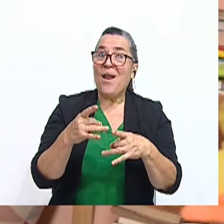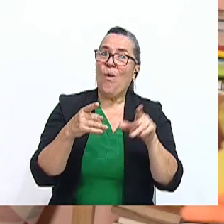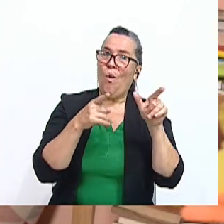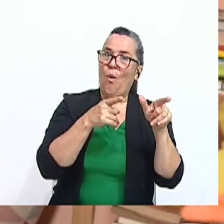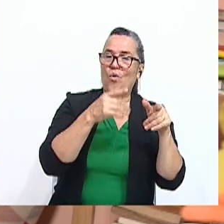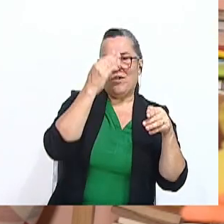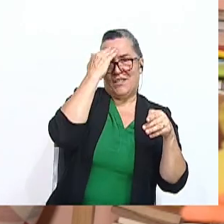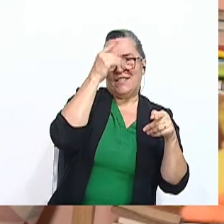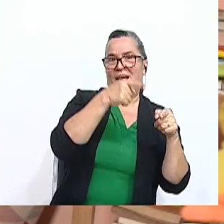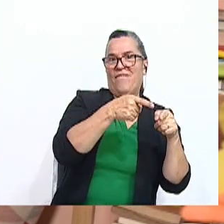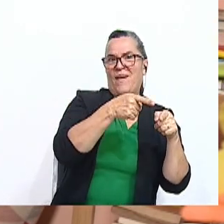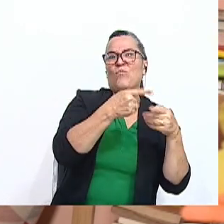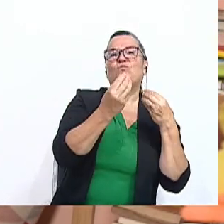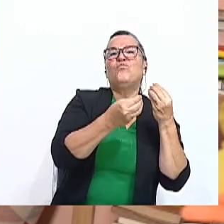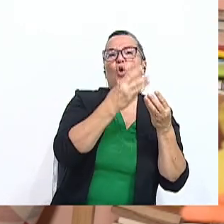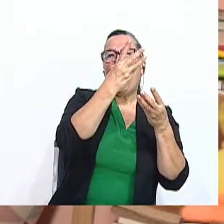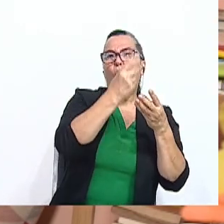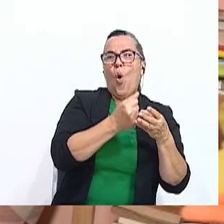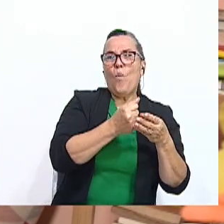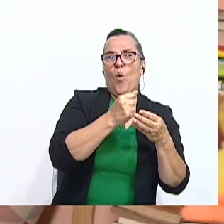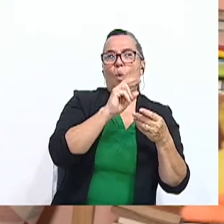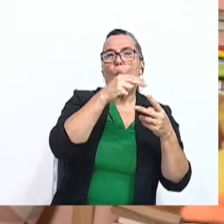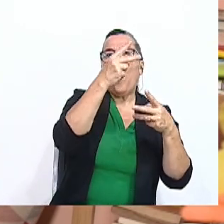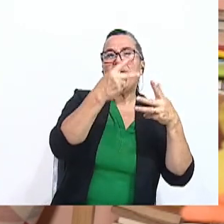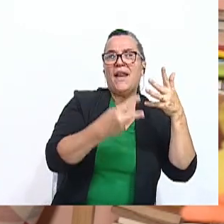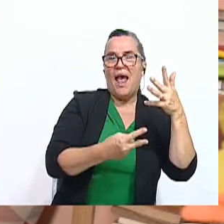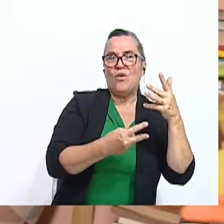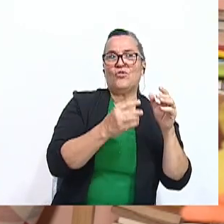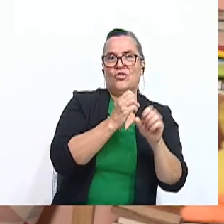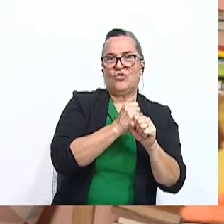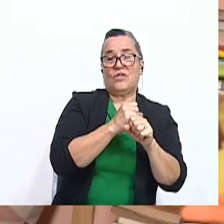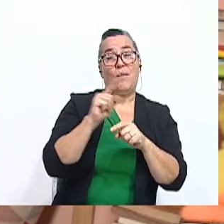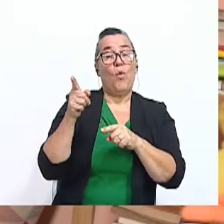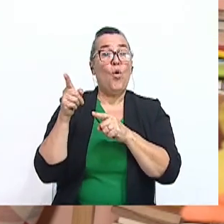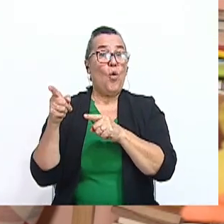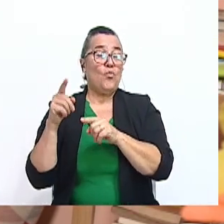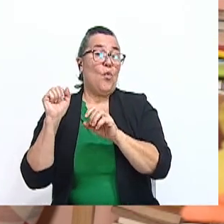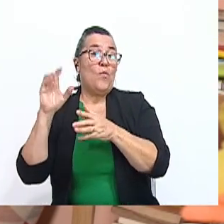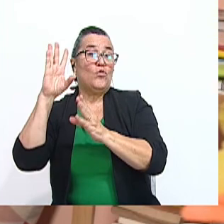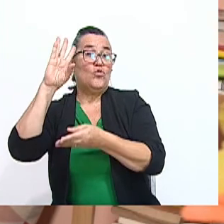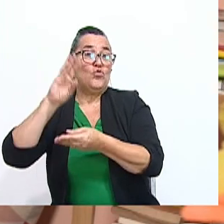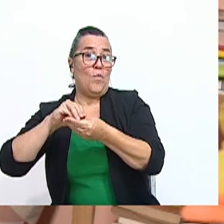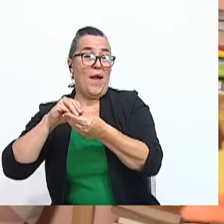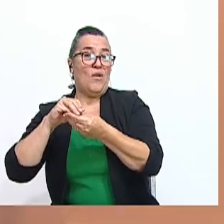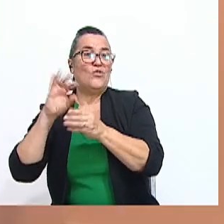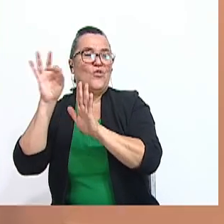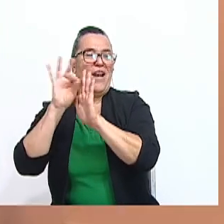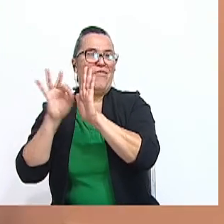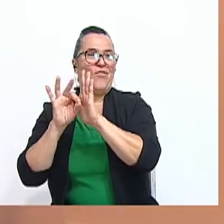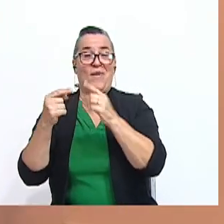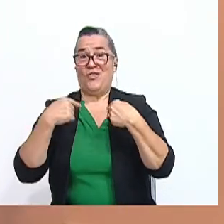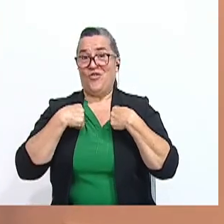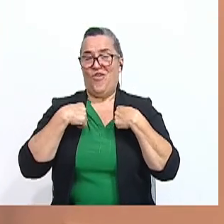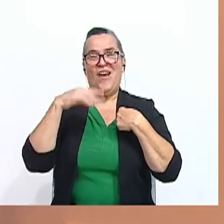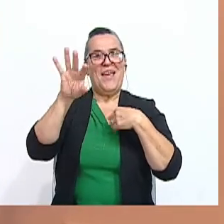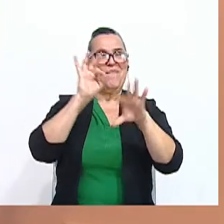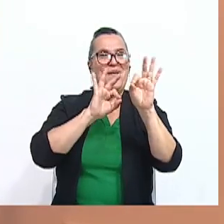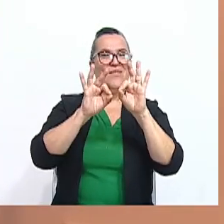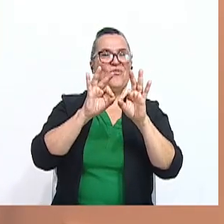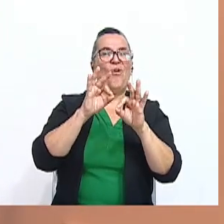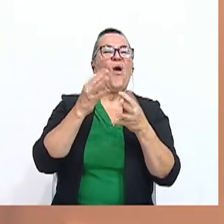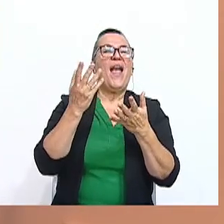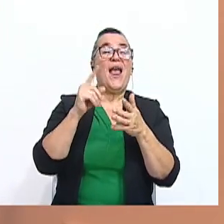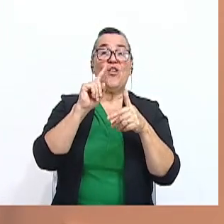ya sabemos cómo calcular números cuadrados perfectos y por otro, podemos sumarlos con esta fórmula. Yo los invito a calcular